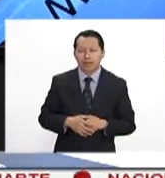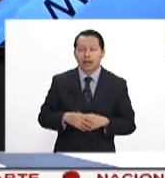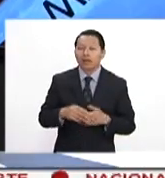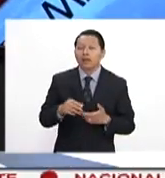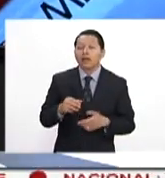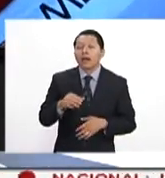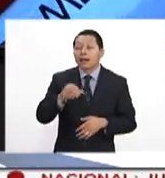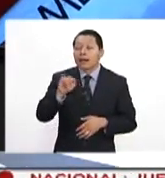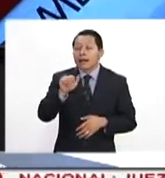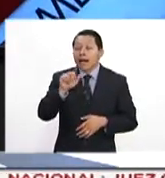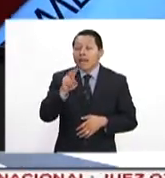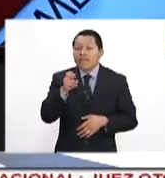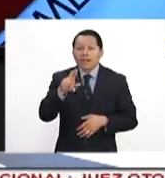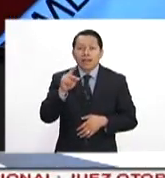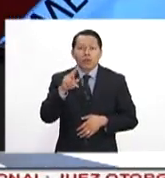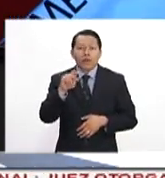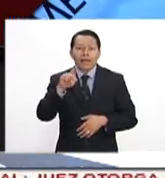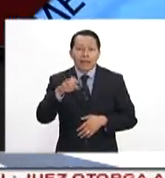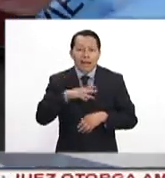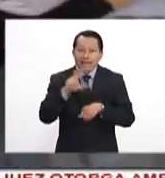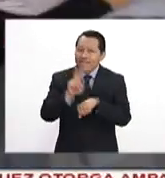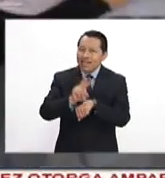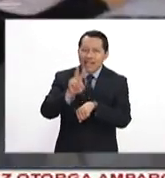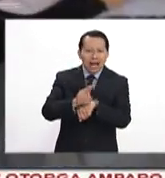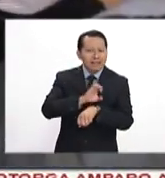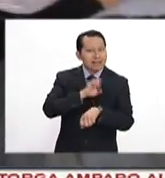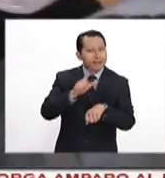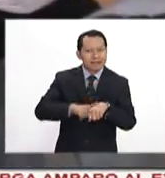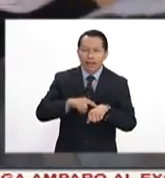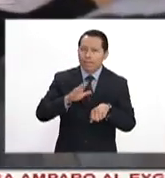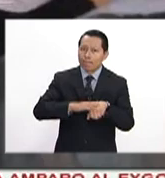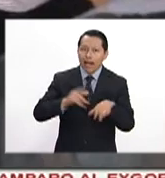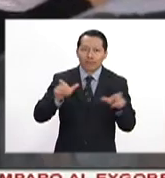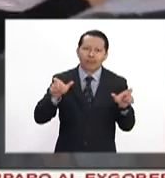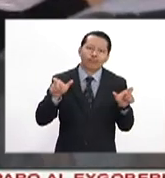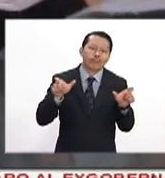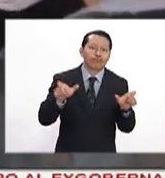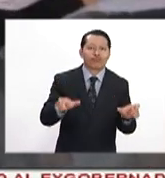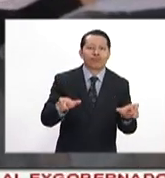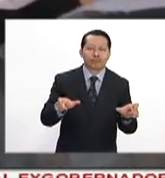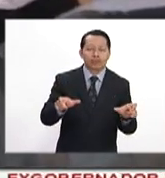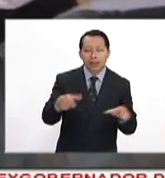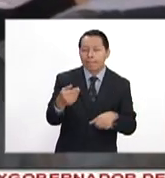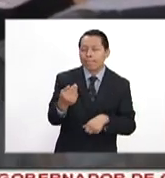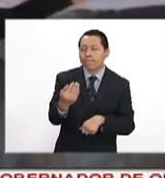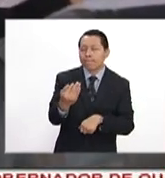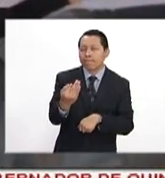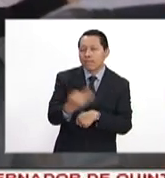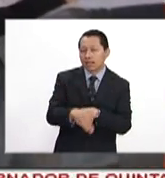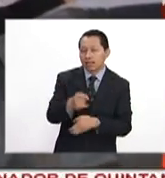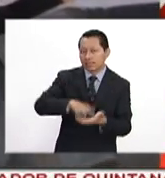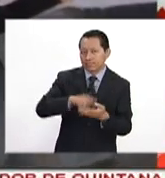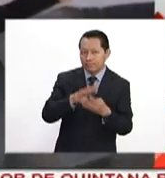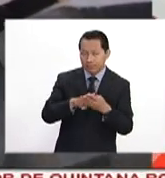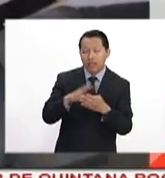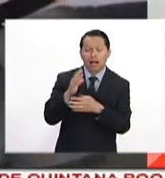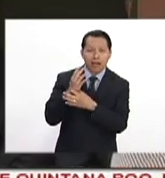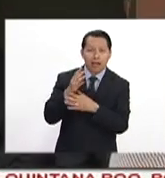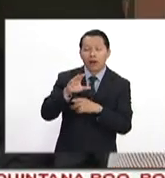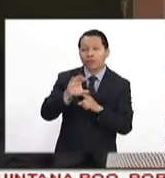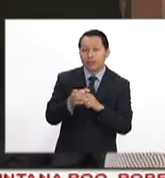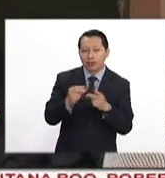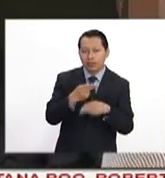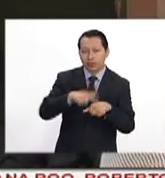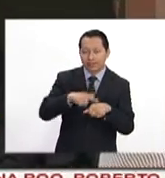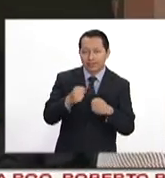Mientras tanto, Javier Duarte recibirá vigilancia especial mientras permanezca recluido. Así lo informó el Comisionado Nacional de Seguridad,